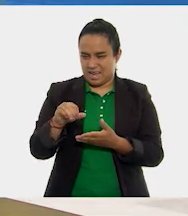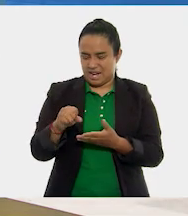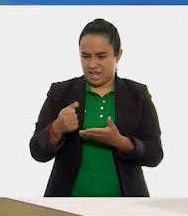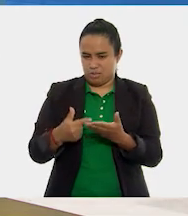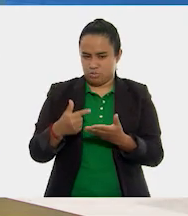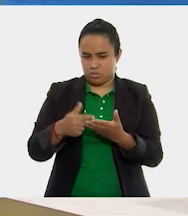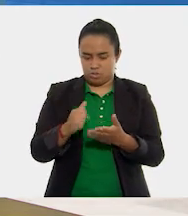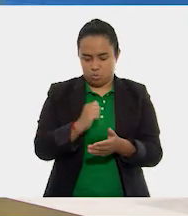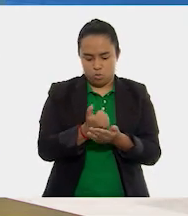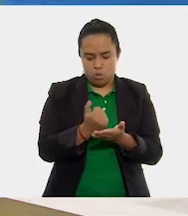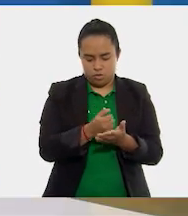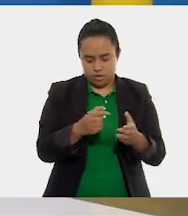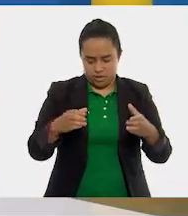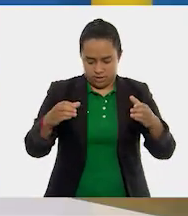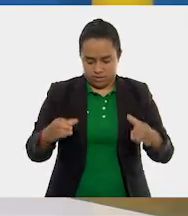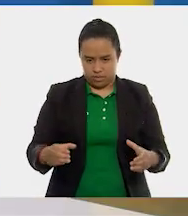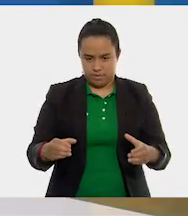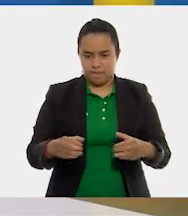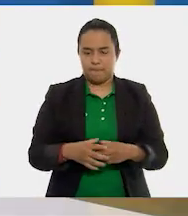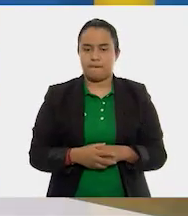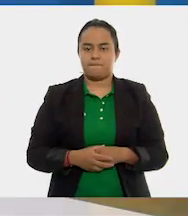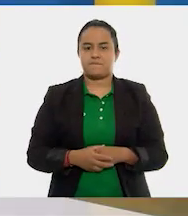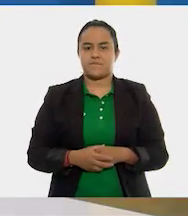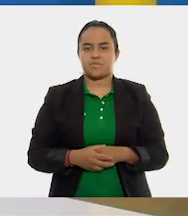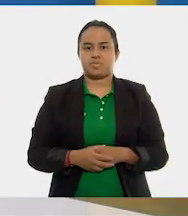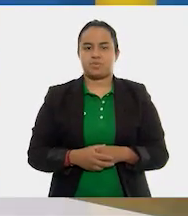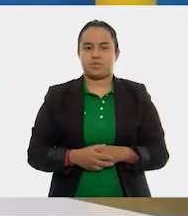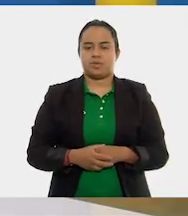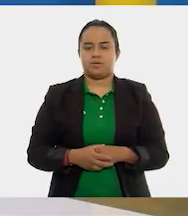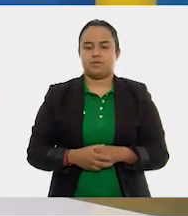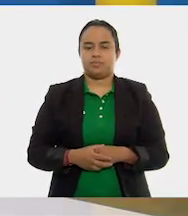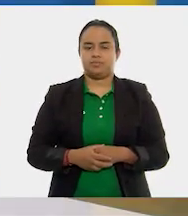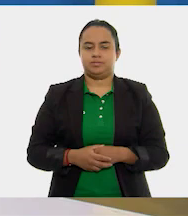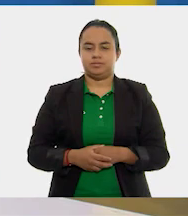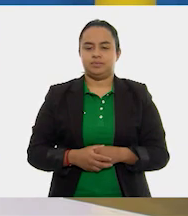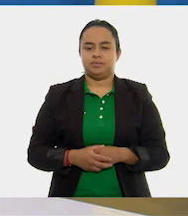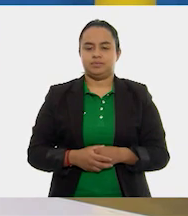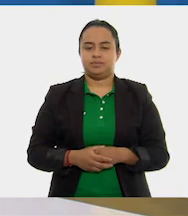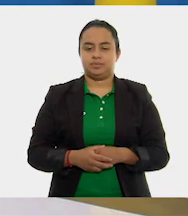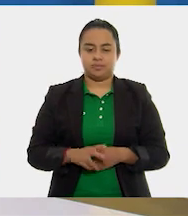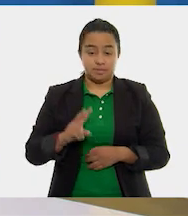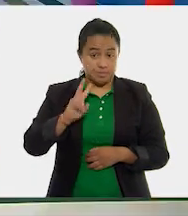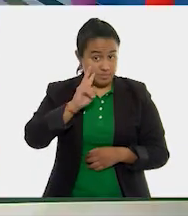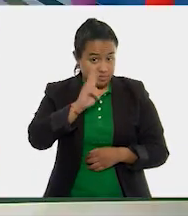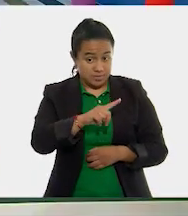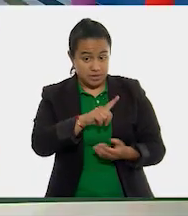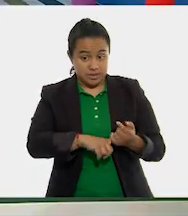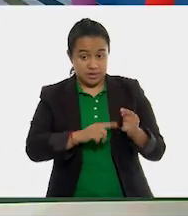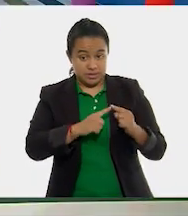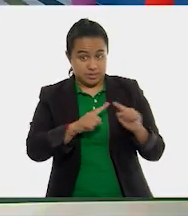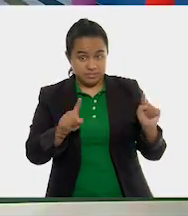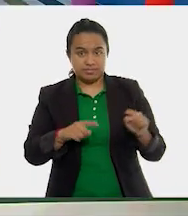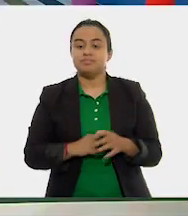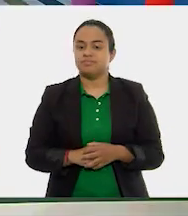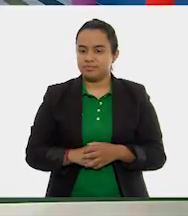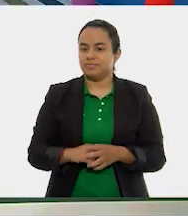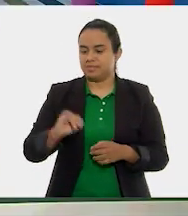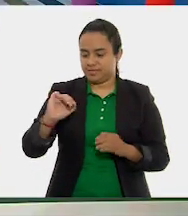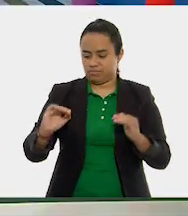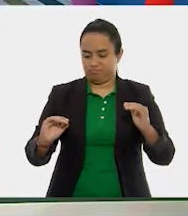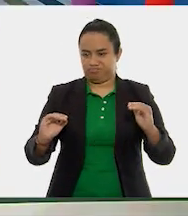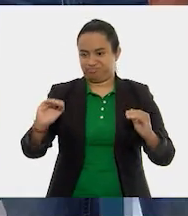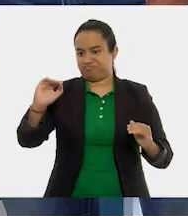misma botellita? Muy bien, vamos a ver. ¿Notas la diferencia? Uy, sí, muy, muy, muy